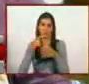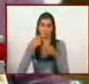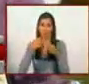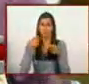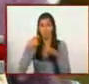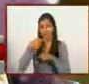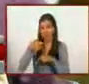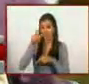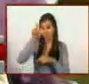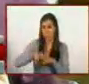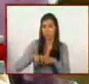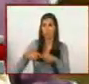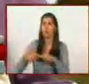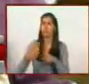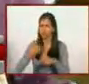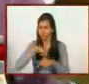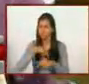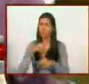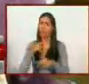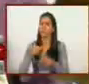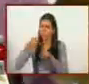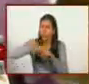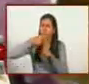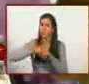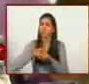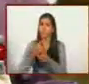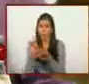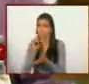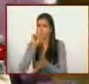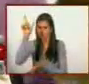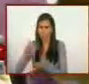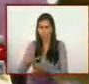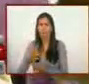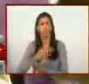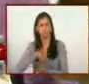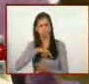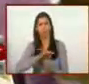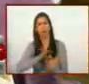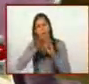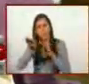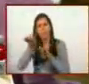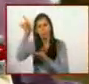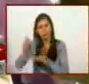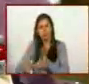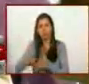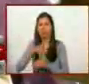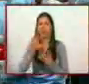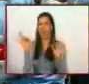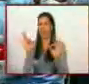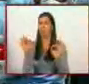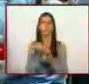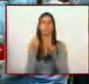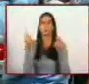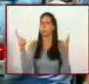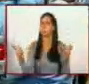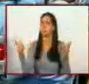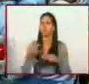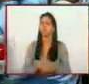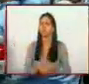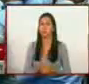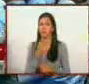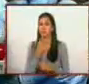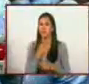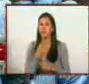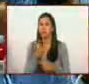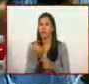ahí estarán los trabajadores apoyándolo. Si no dejan entrar un compañero, nosotros vamos a estar solidarios con ese compañero. Nadie va a trabajar. Insisten en que